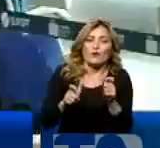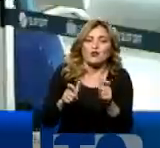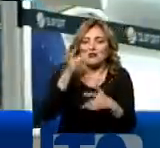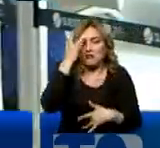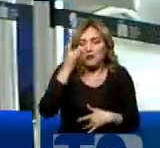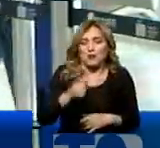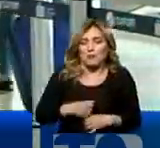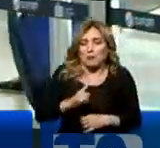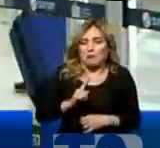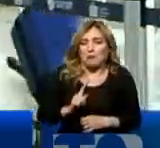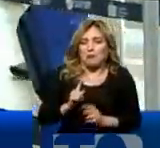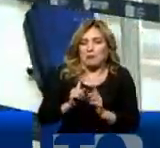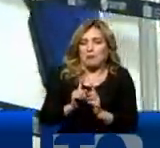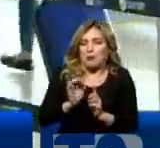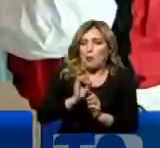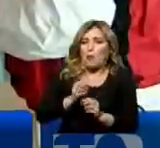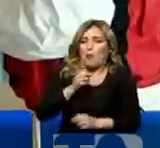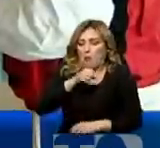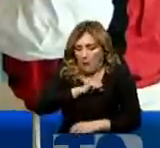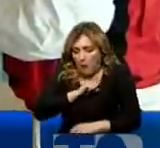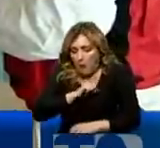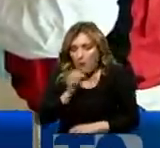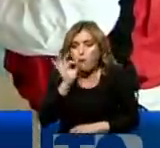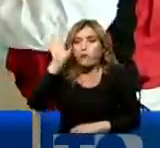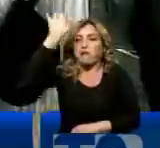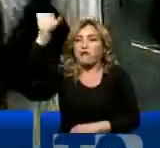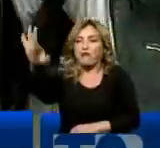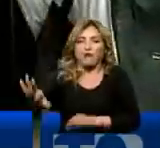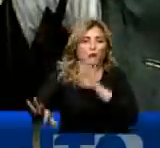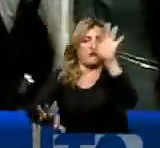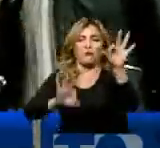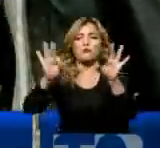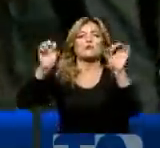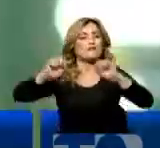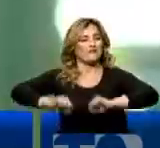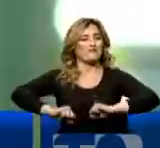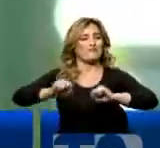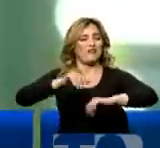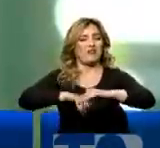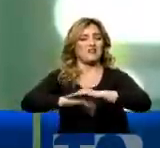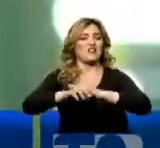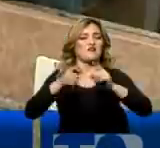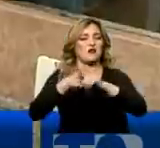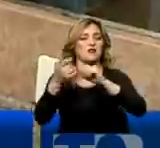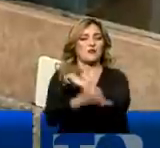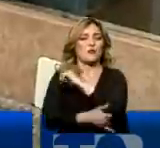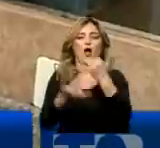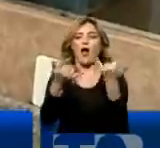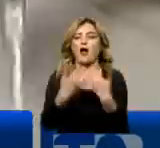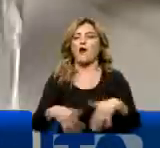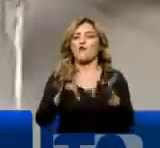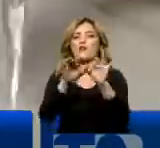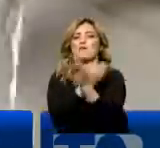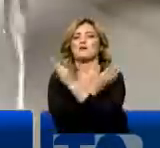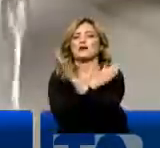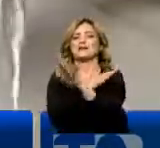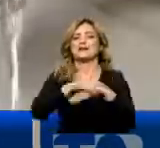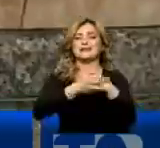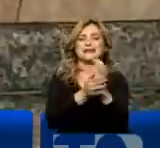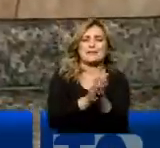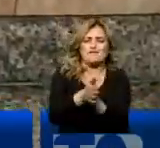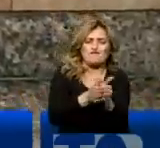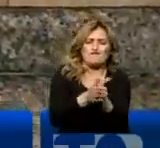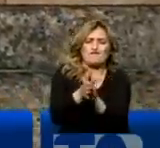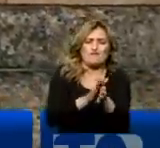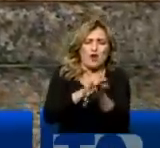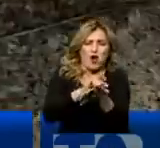virus ingrese a varios territorios. De allí que sostienen que lo importante ahora es mantener medidas de prevención como el lavado adecuado de